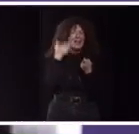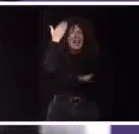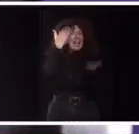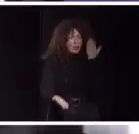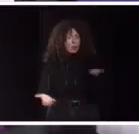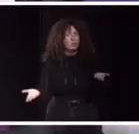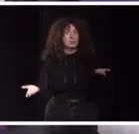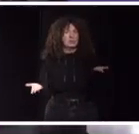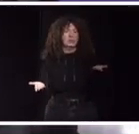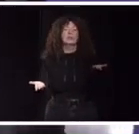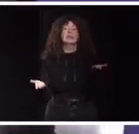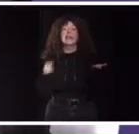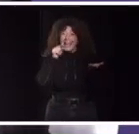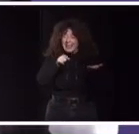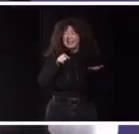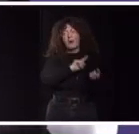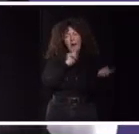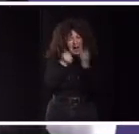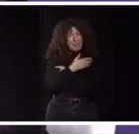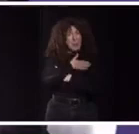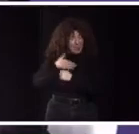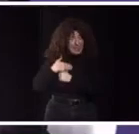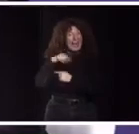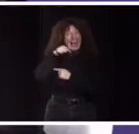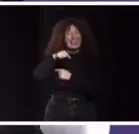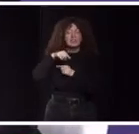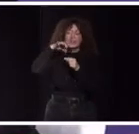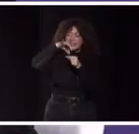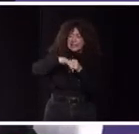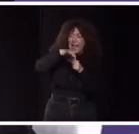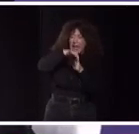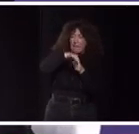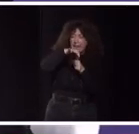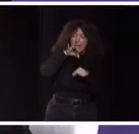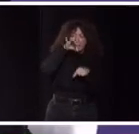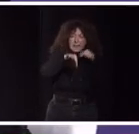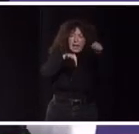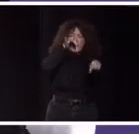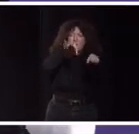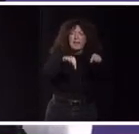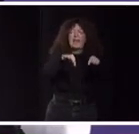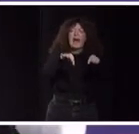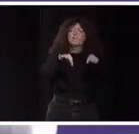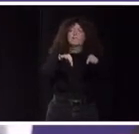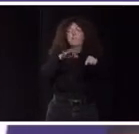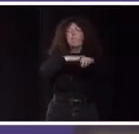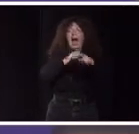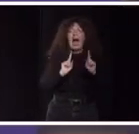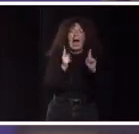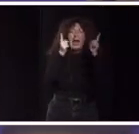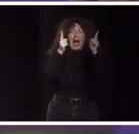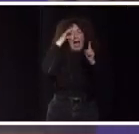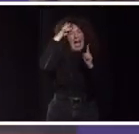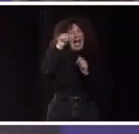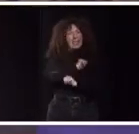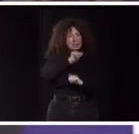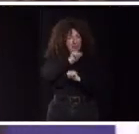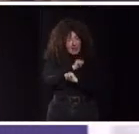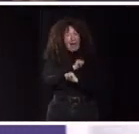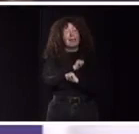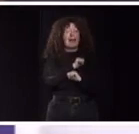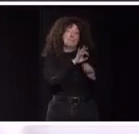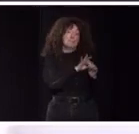cambiada, ahí está la semilla profunda de la esperanza y, por tanto, de la